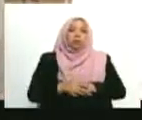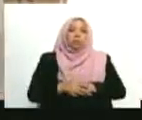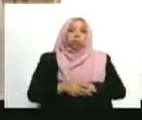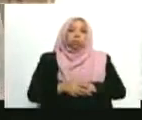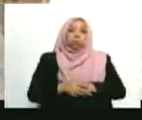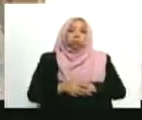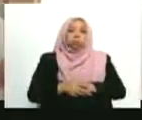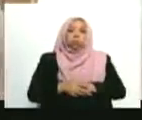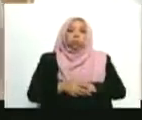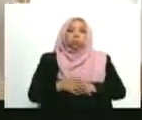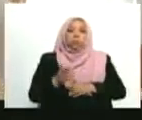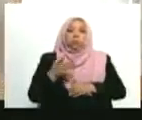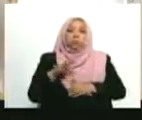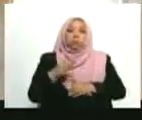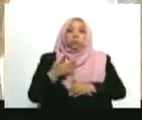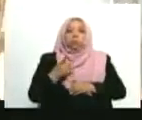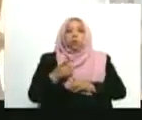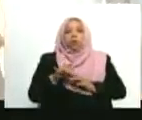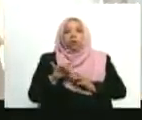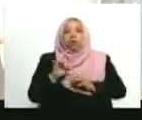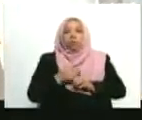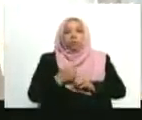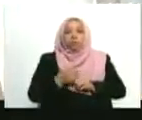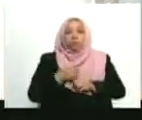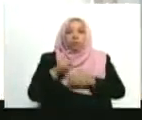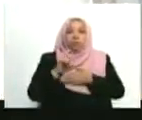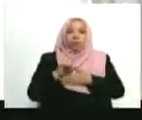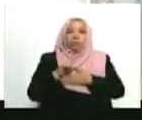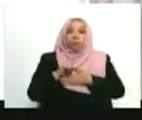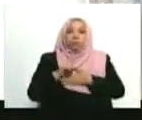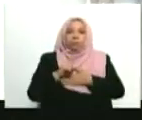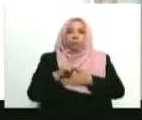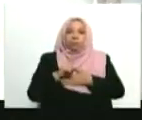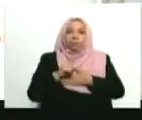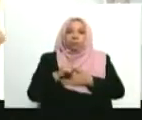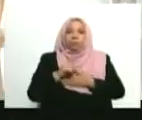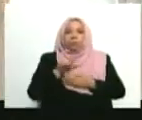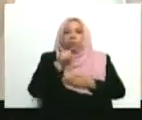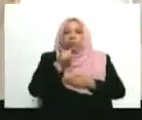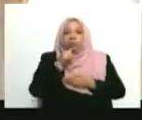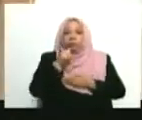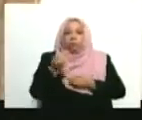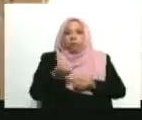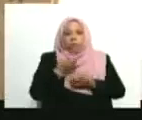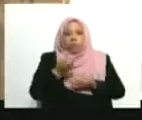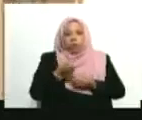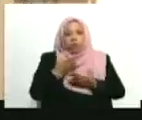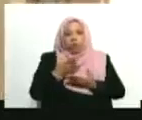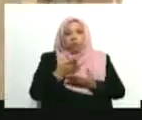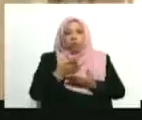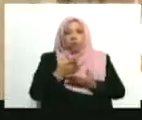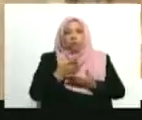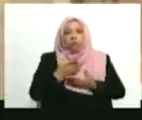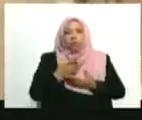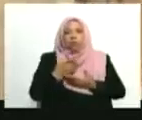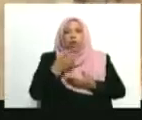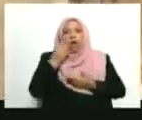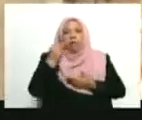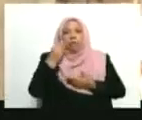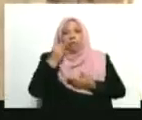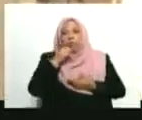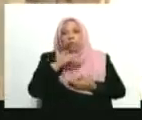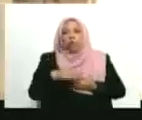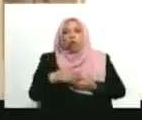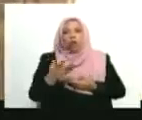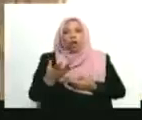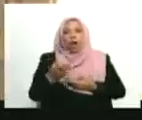derecha que está vigente ahorita en América Latina y lo que el mensaje de Allende nos deja de su experiencia histórica.